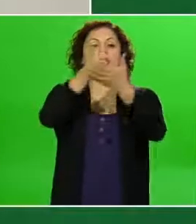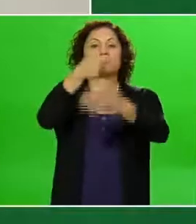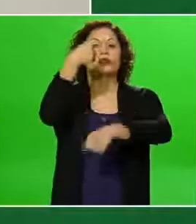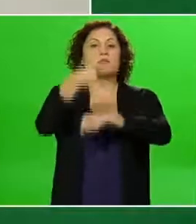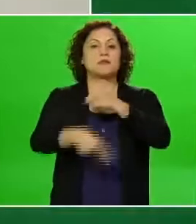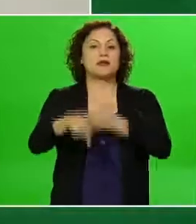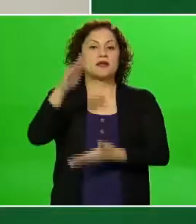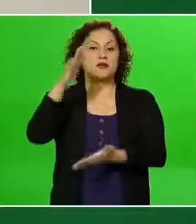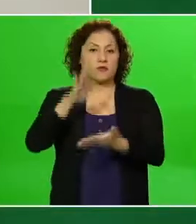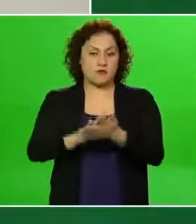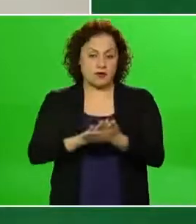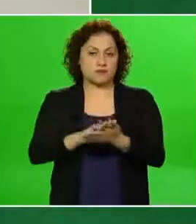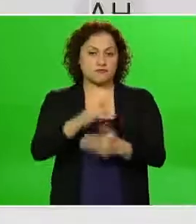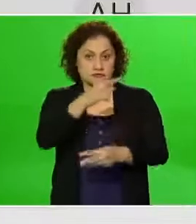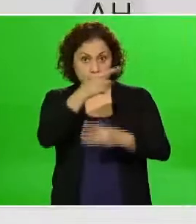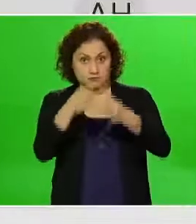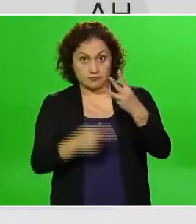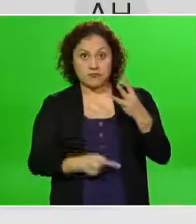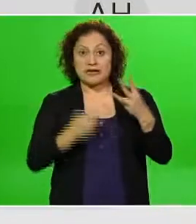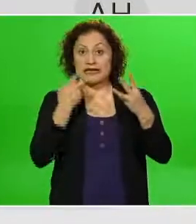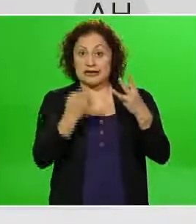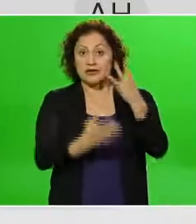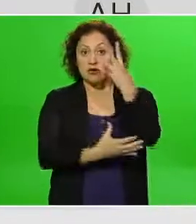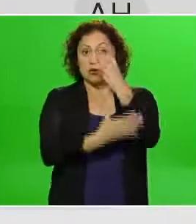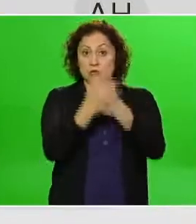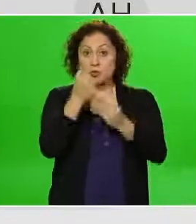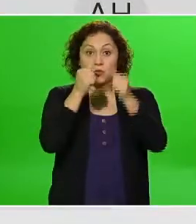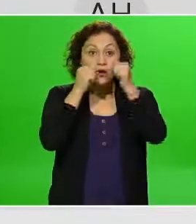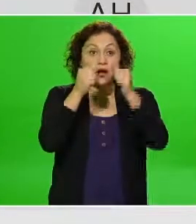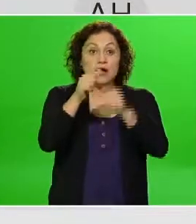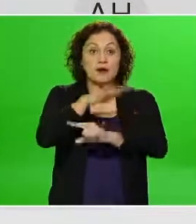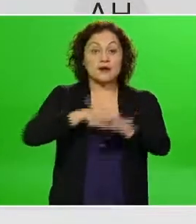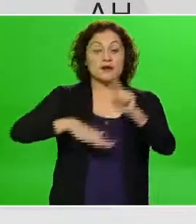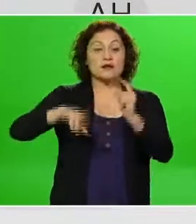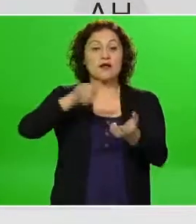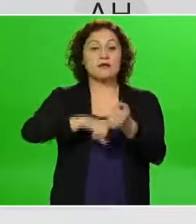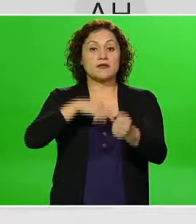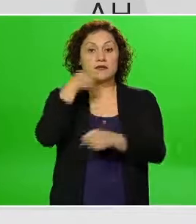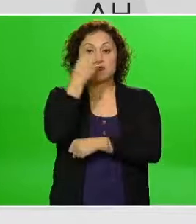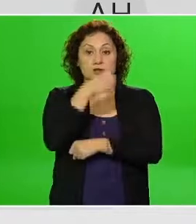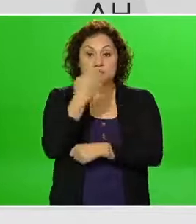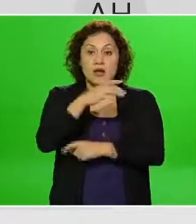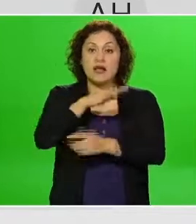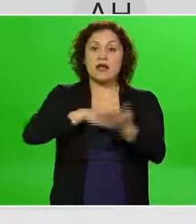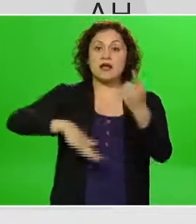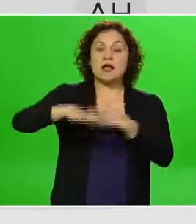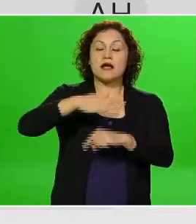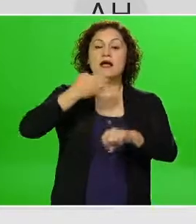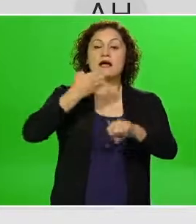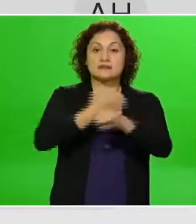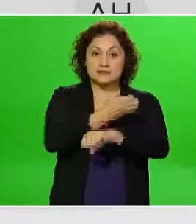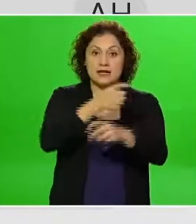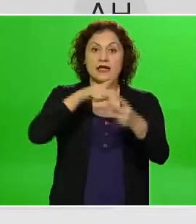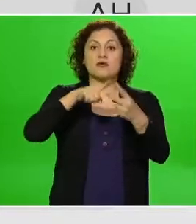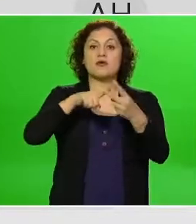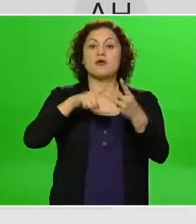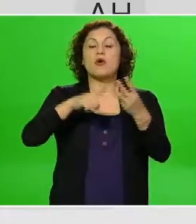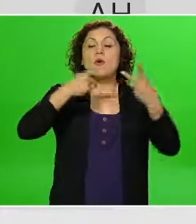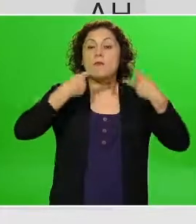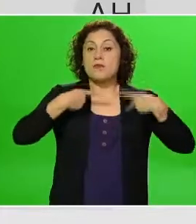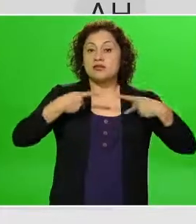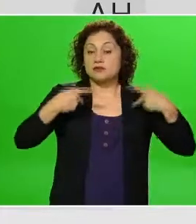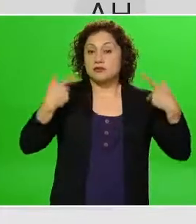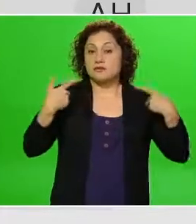los dos anteriores que hemos comentado, entonces estamos hablando precisamente de toda una serie de medidas de seguridad que van encaminadas